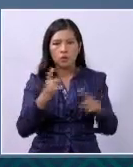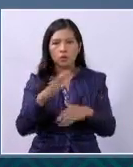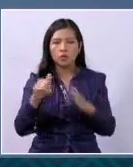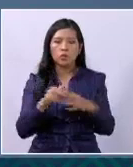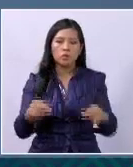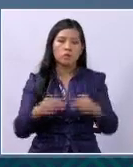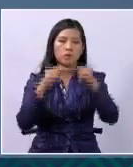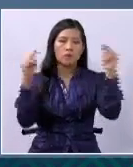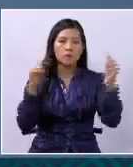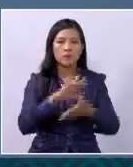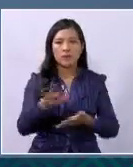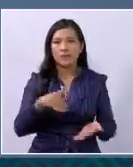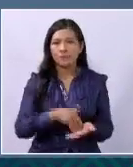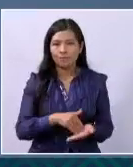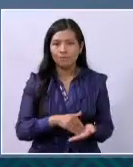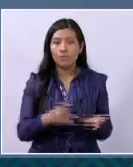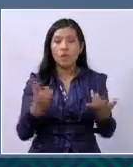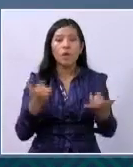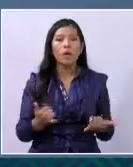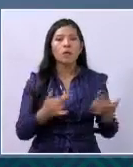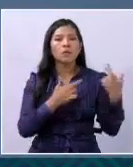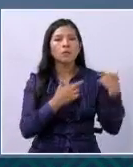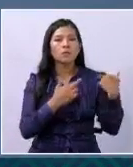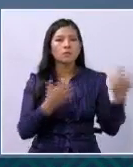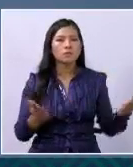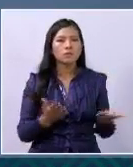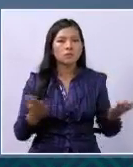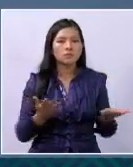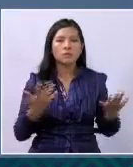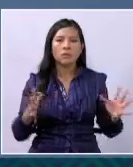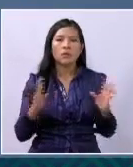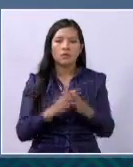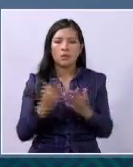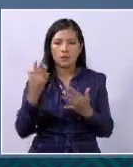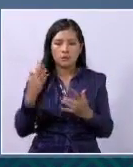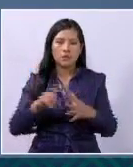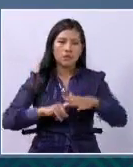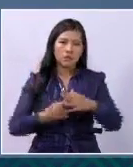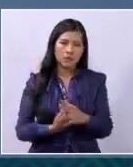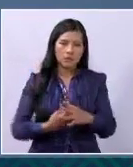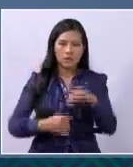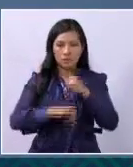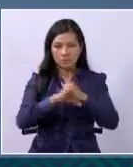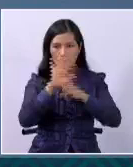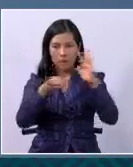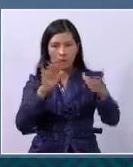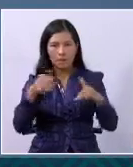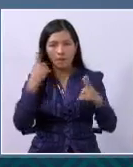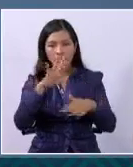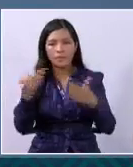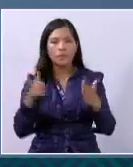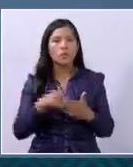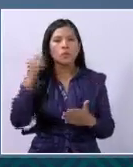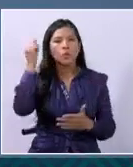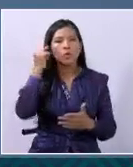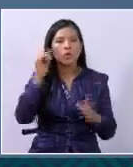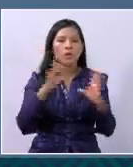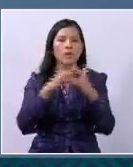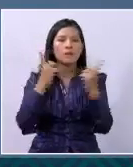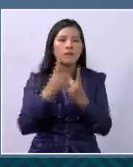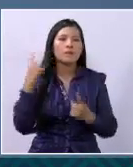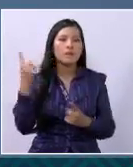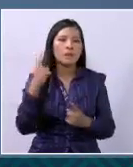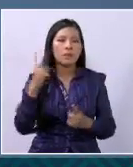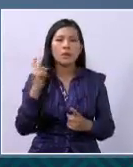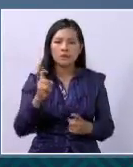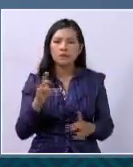central. Lo que debería corresponder, creo yo, era más bien iniciar una campaña de exigencia a que los gobiernos departamentales